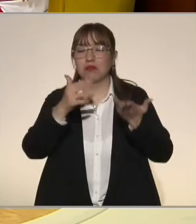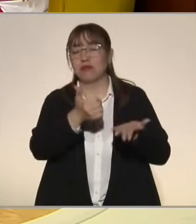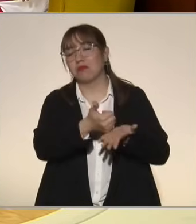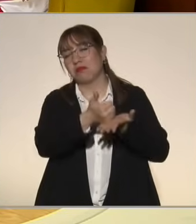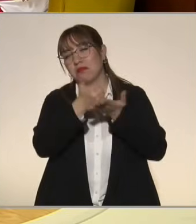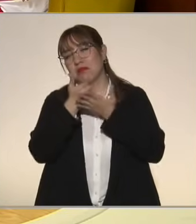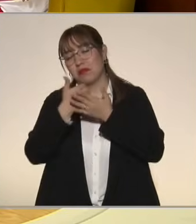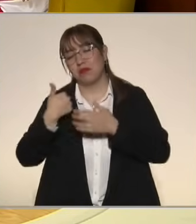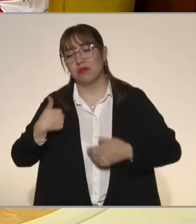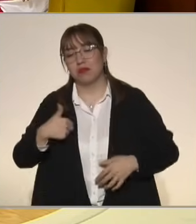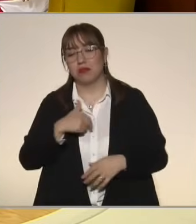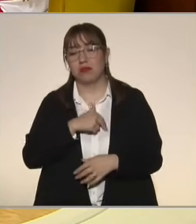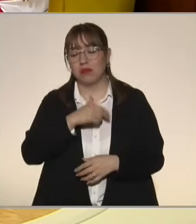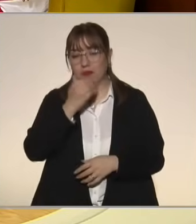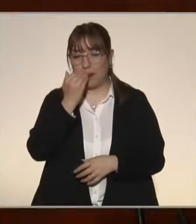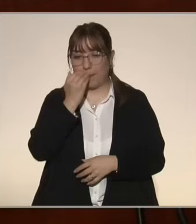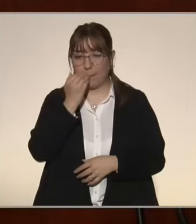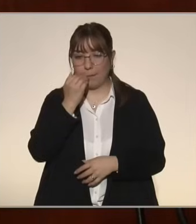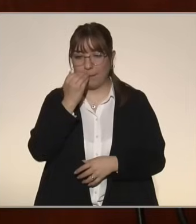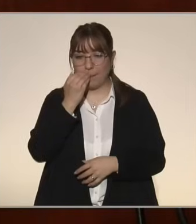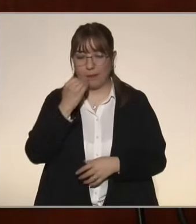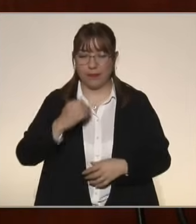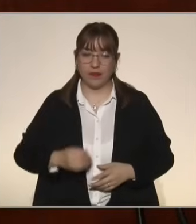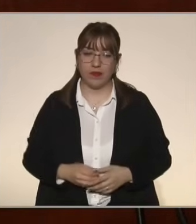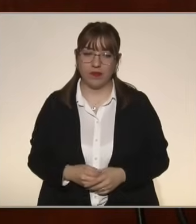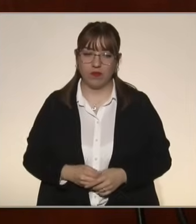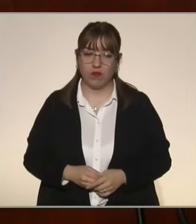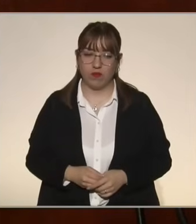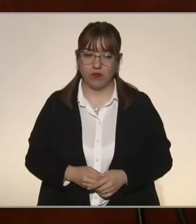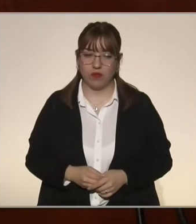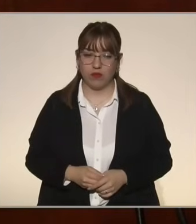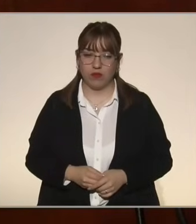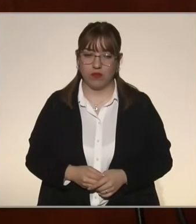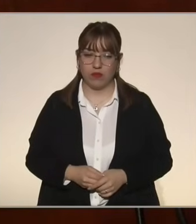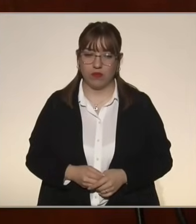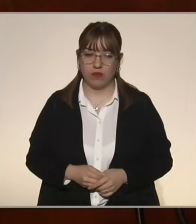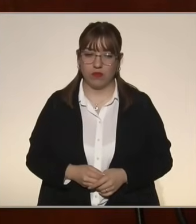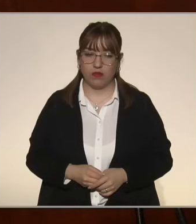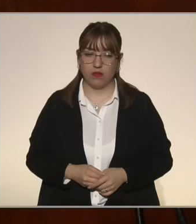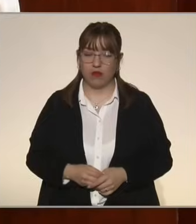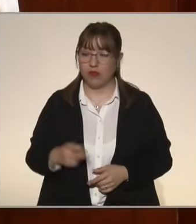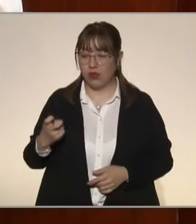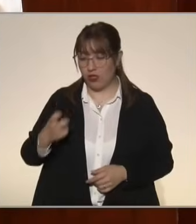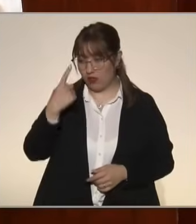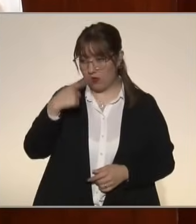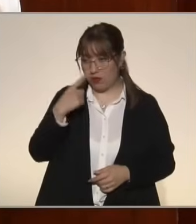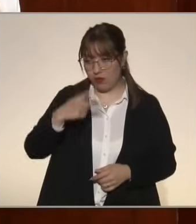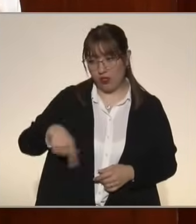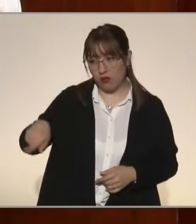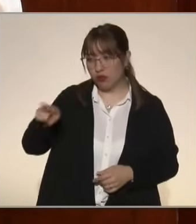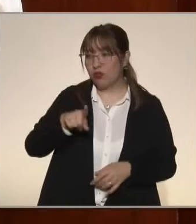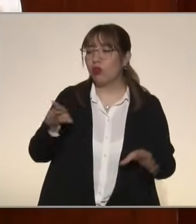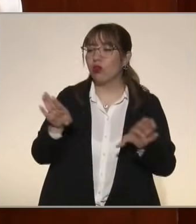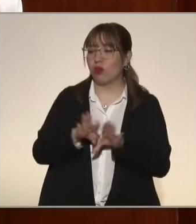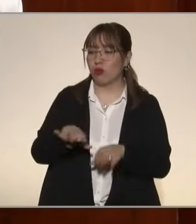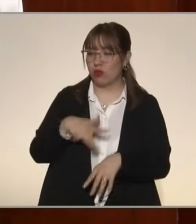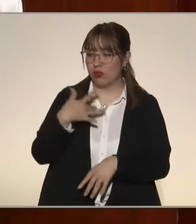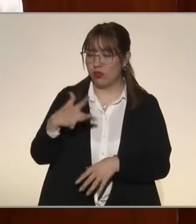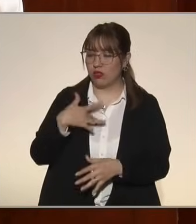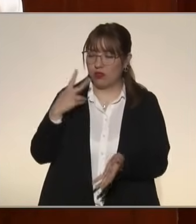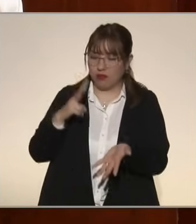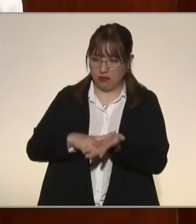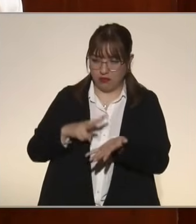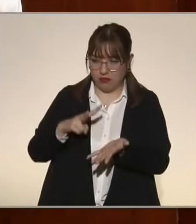favor. Exactamente. Y estuvieron todos reunidos. ¿Eso qué tan significativo fue para todos ustedes? Es muy significativo porque nos pudimos